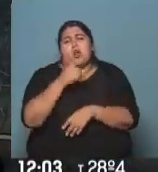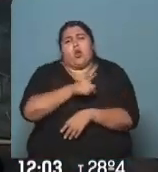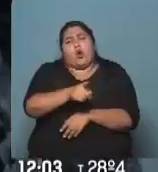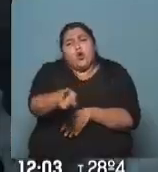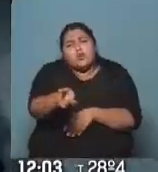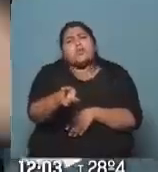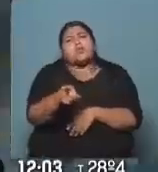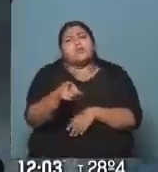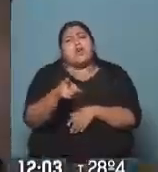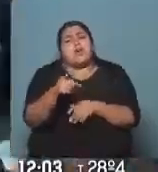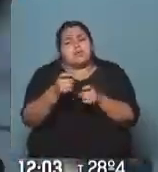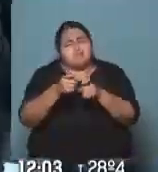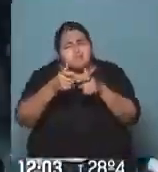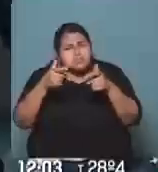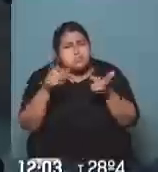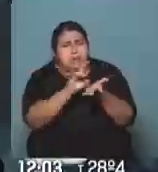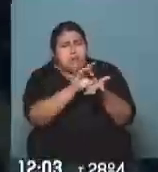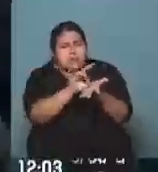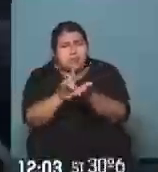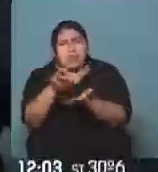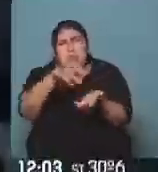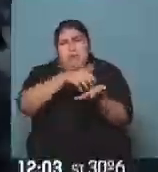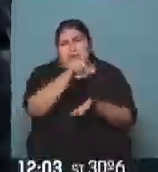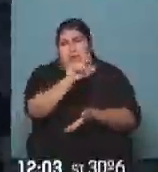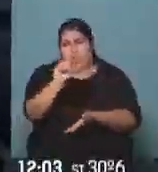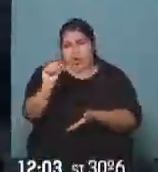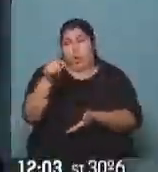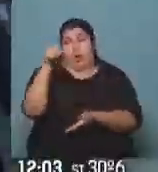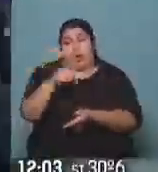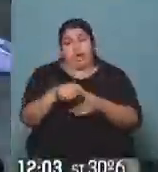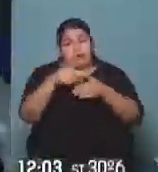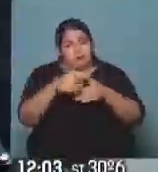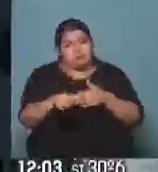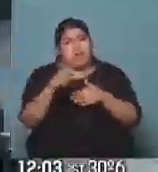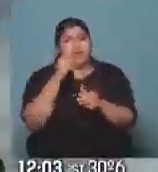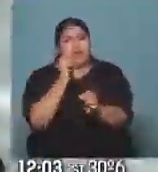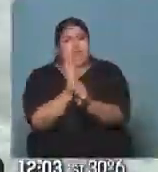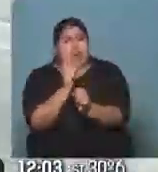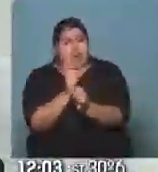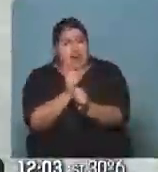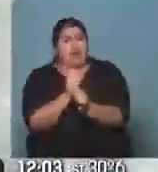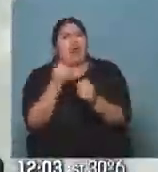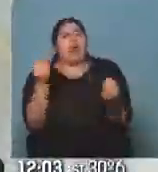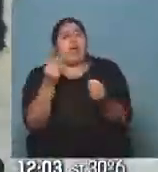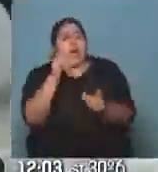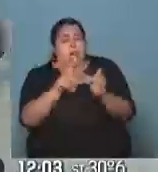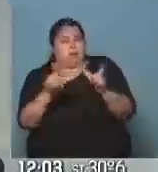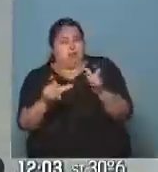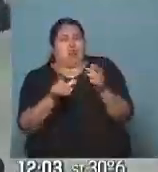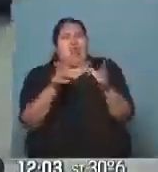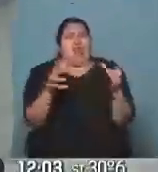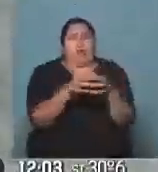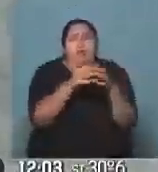masivos despidos en Coca-Cola. Claro, a partir de allí estamos hablando de trabajadores y referentes de partidos de izquierda.